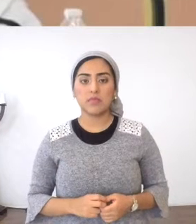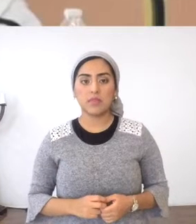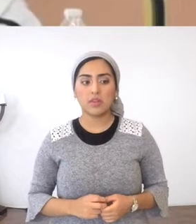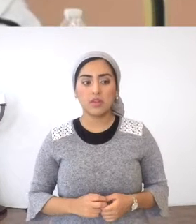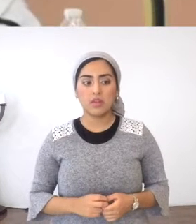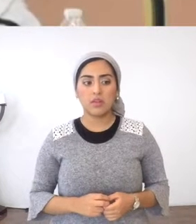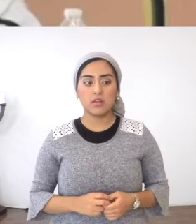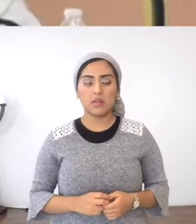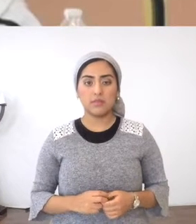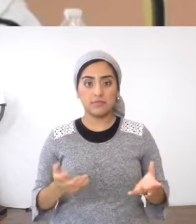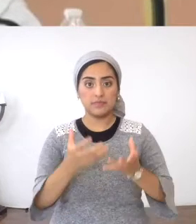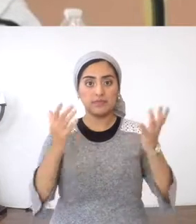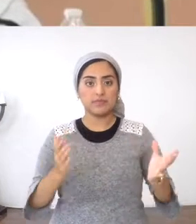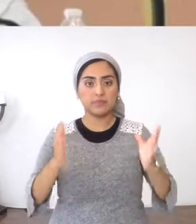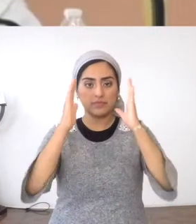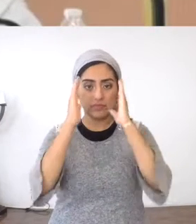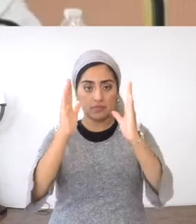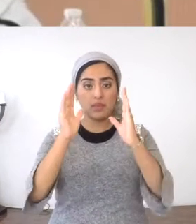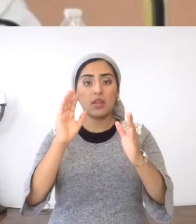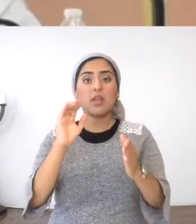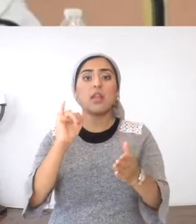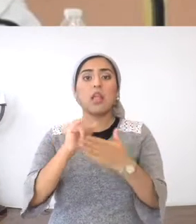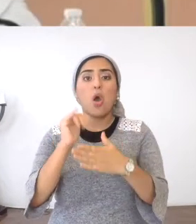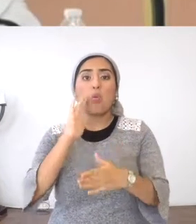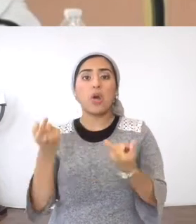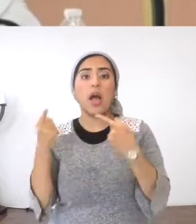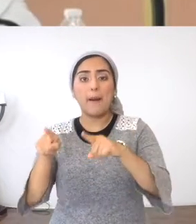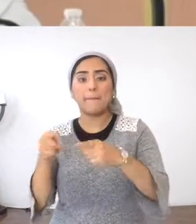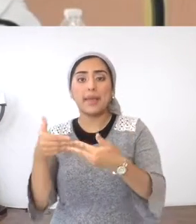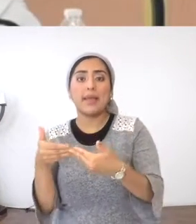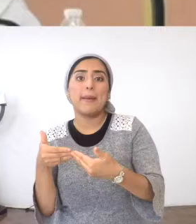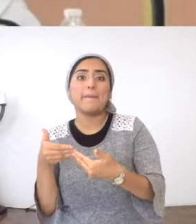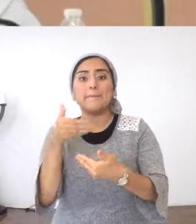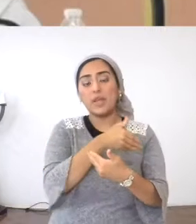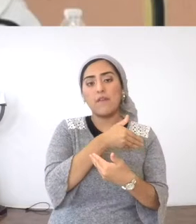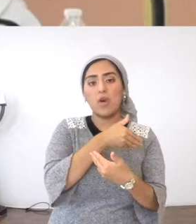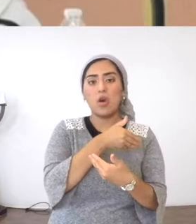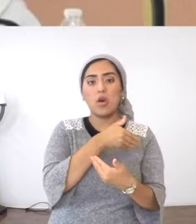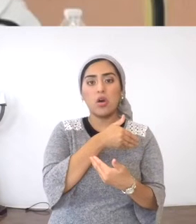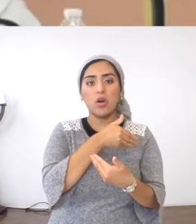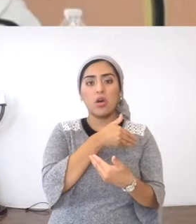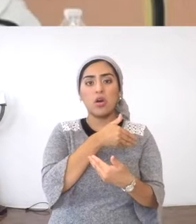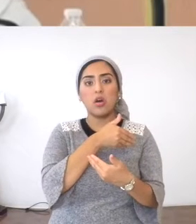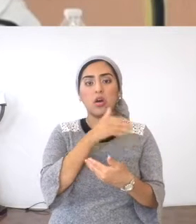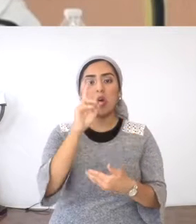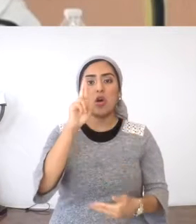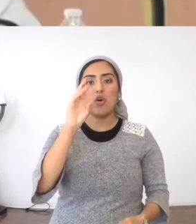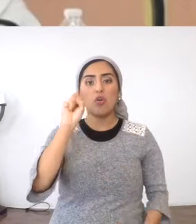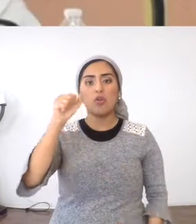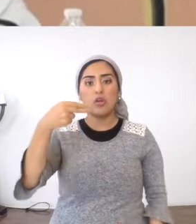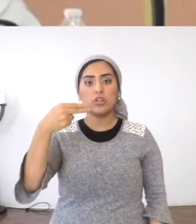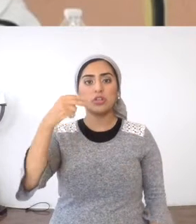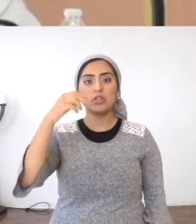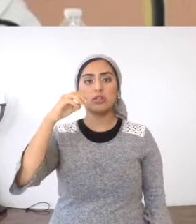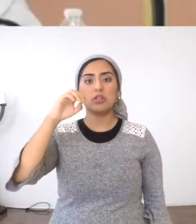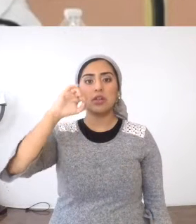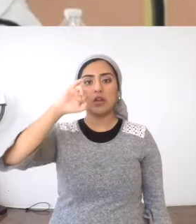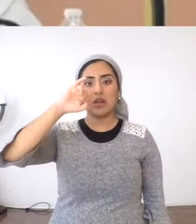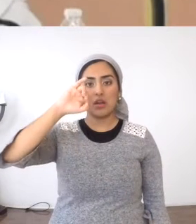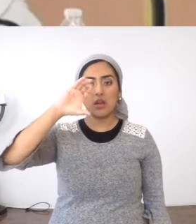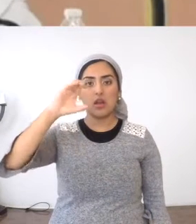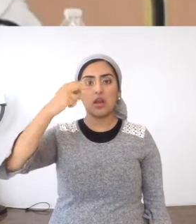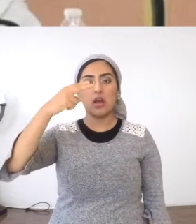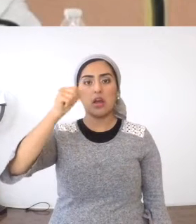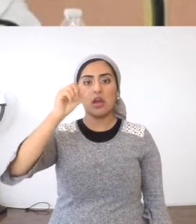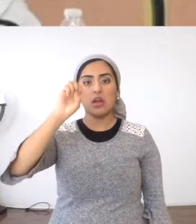Va a ser Pongan mucha atención Antes De El Roskashaná